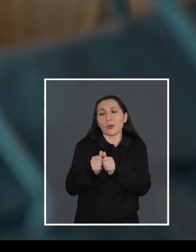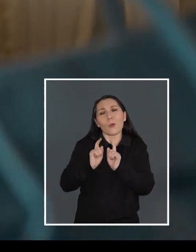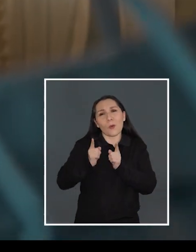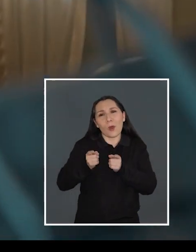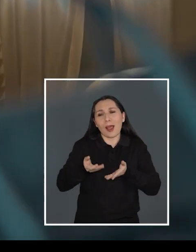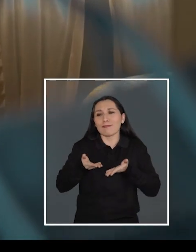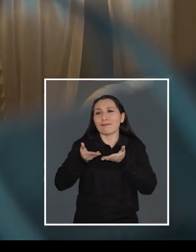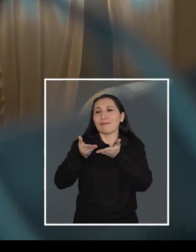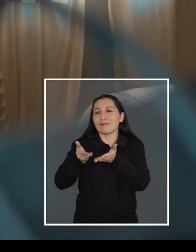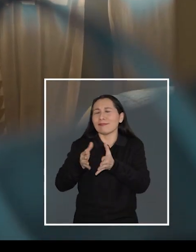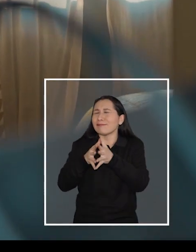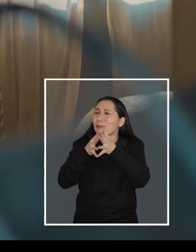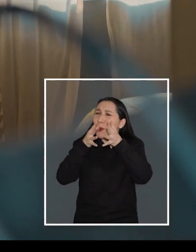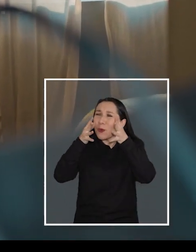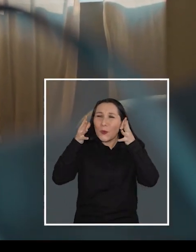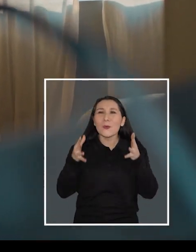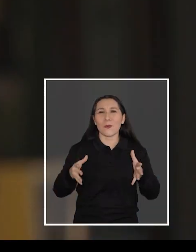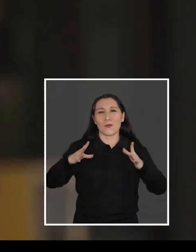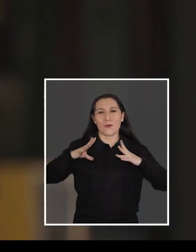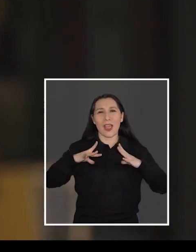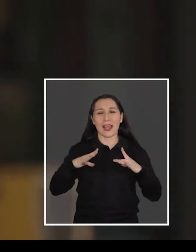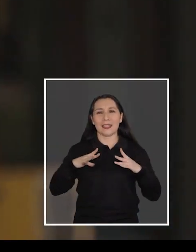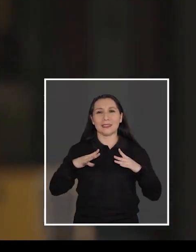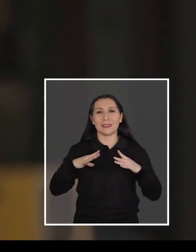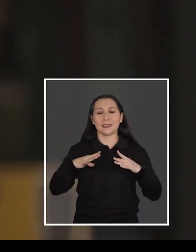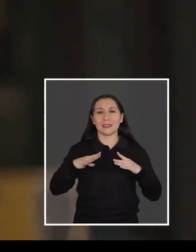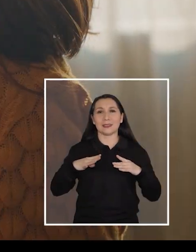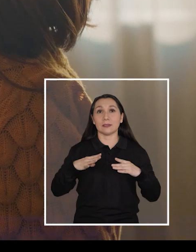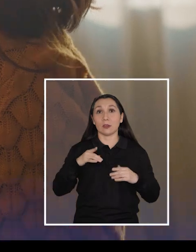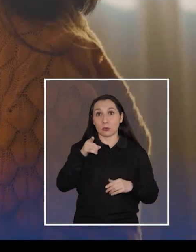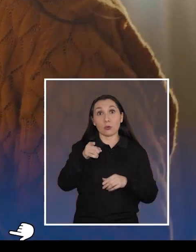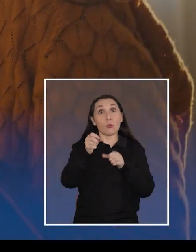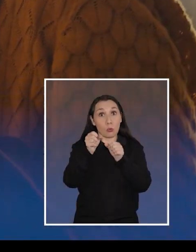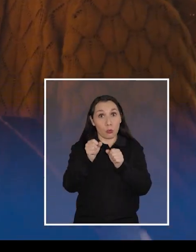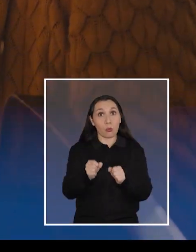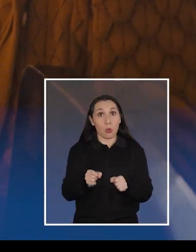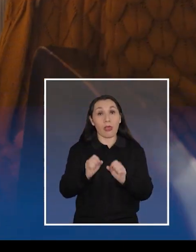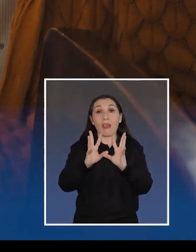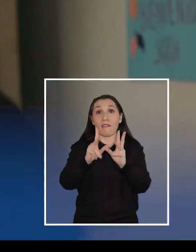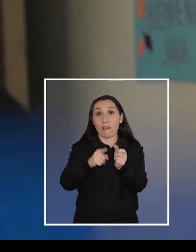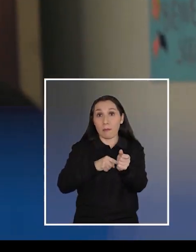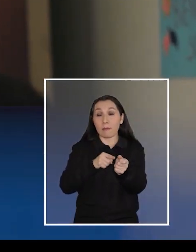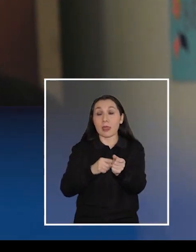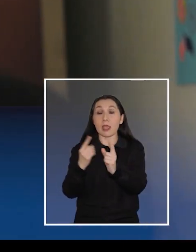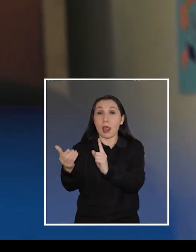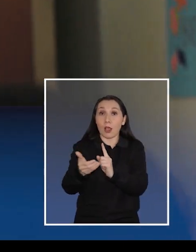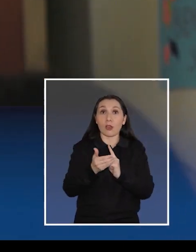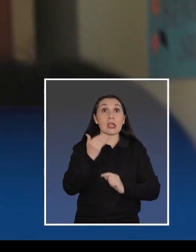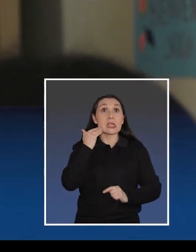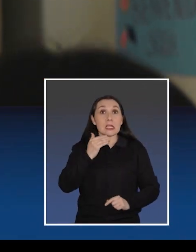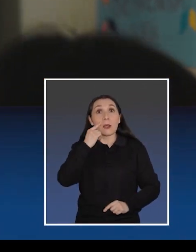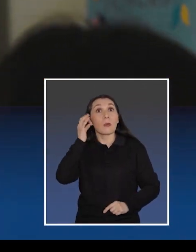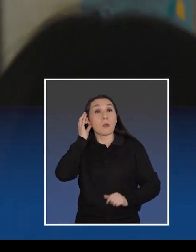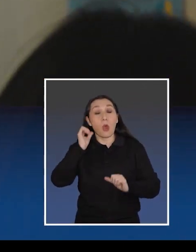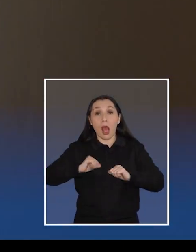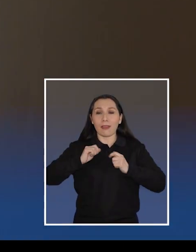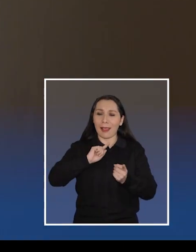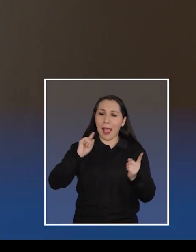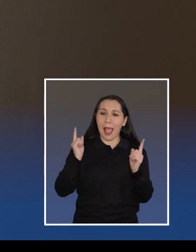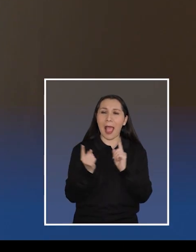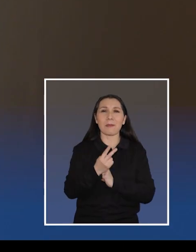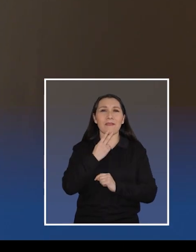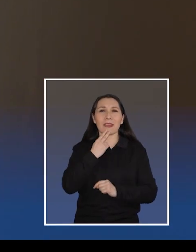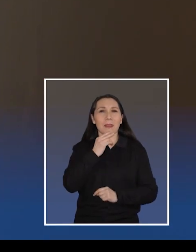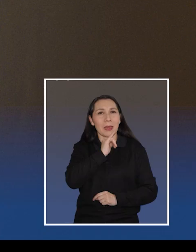tiempo, hayamos podido hacerte inmensamente feliz. Tú puedes ser la familia de acogida de un niño, niña o